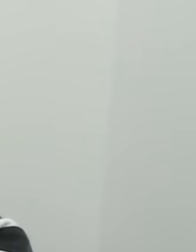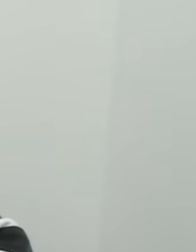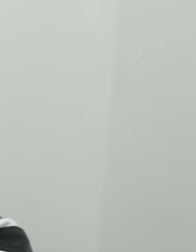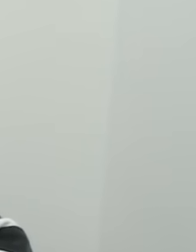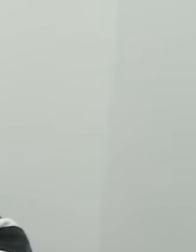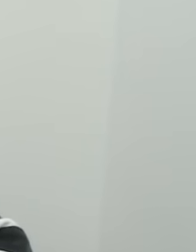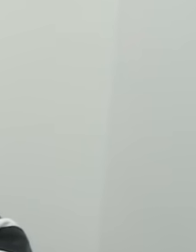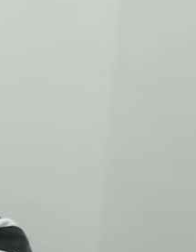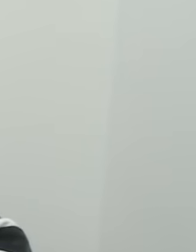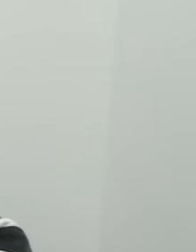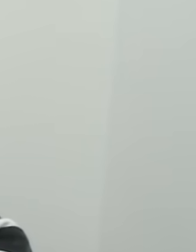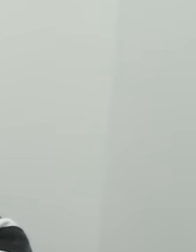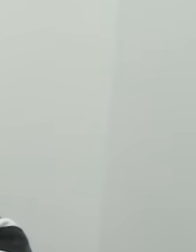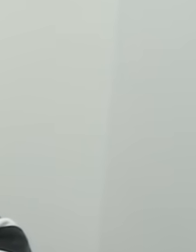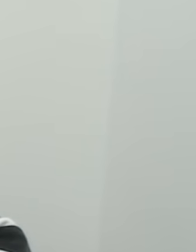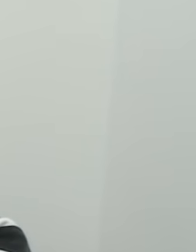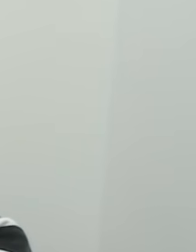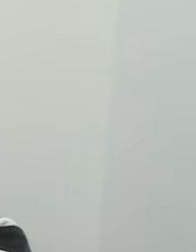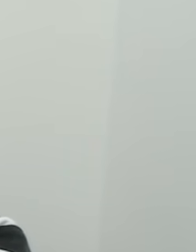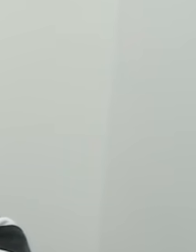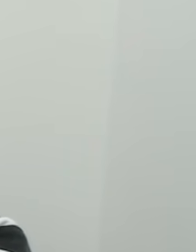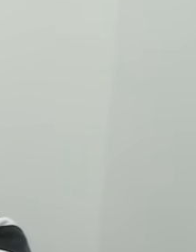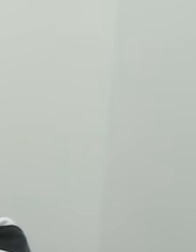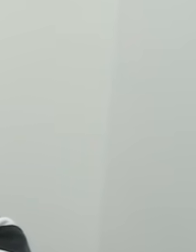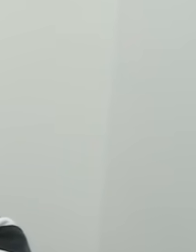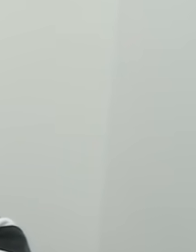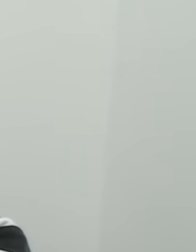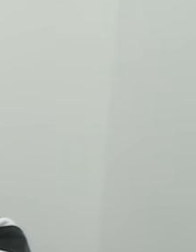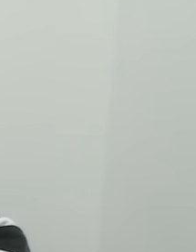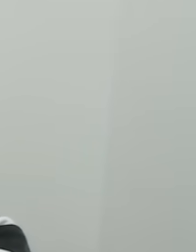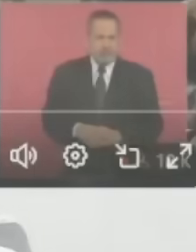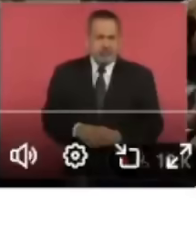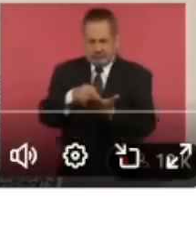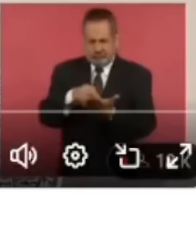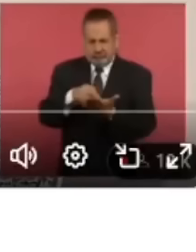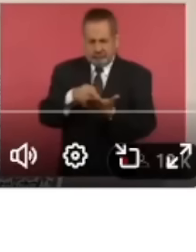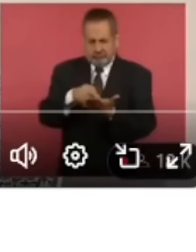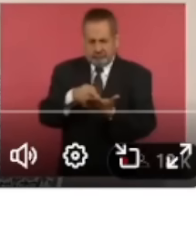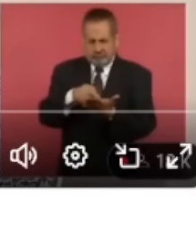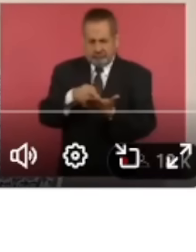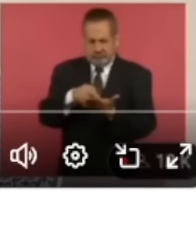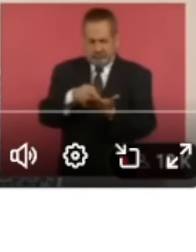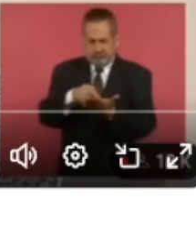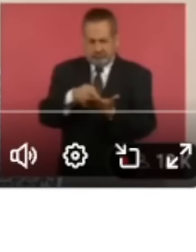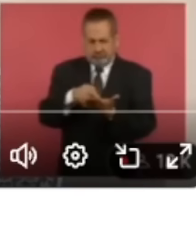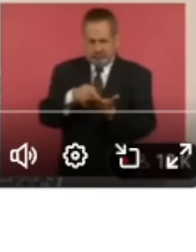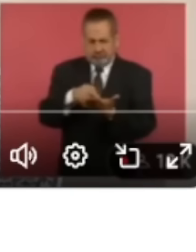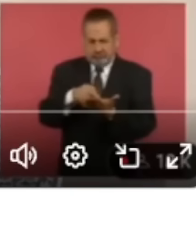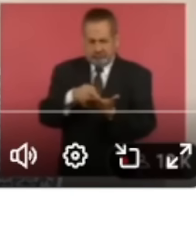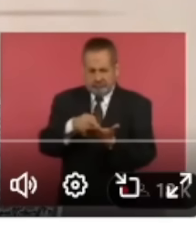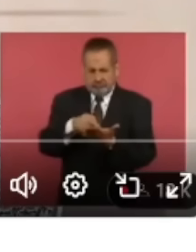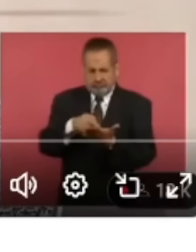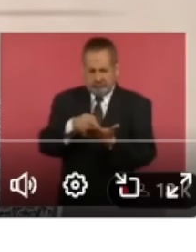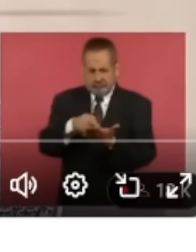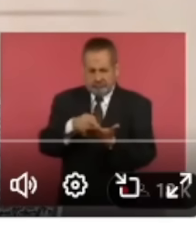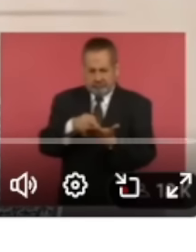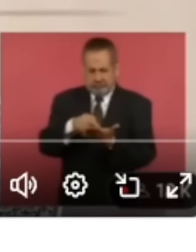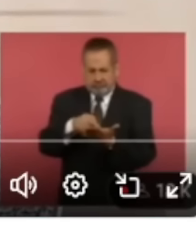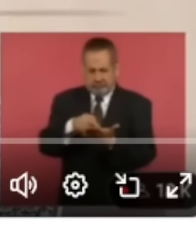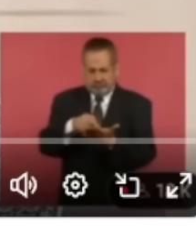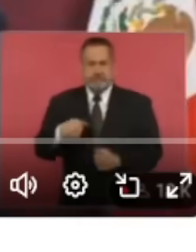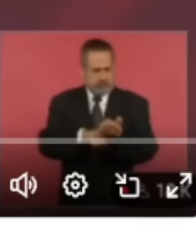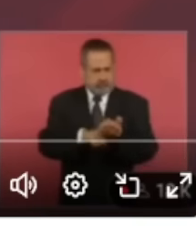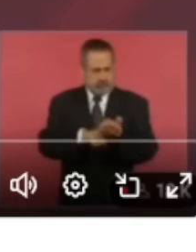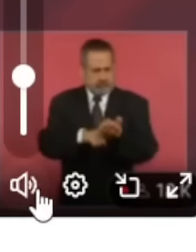están los seudo abiental istas como Eugenio dervez Ya dijo el presidente López Obrador yo no me voy a ir de este sexenio sin resolver este tema